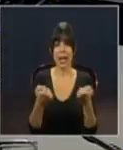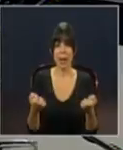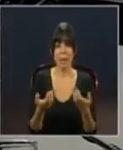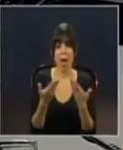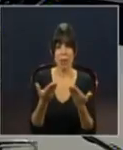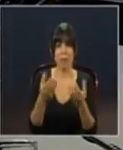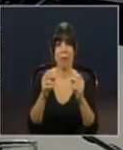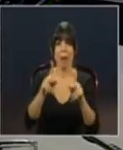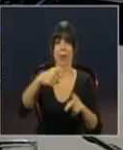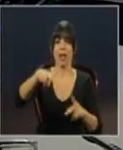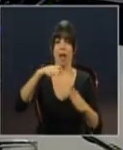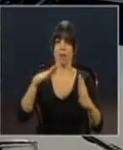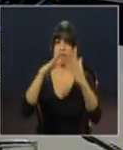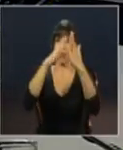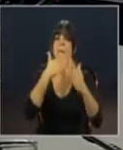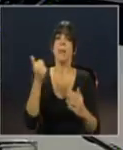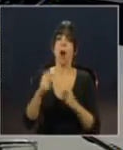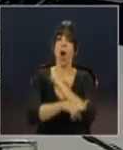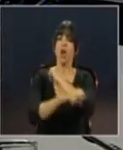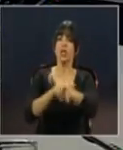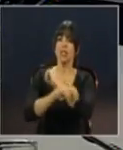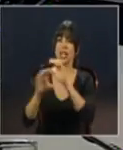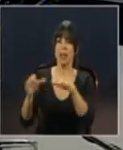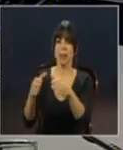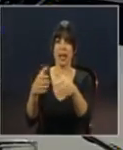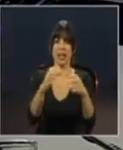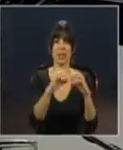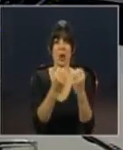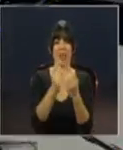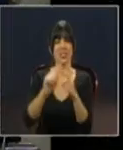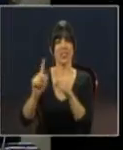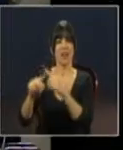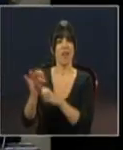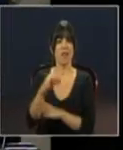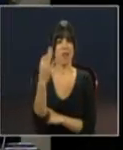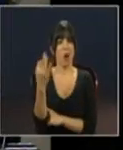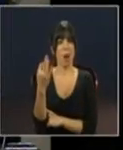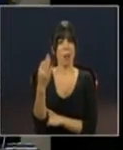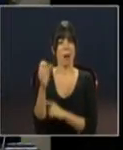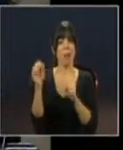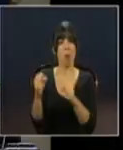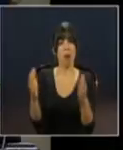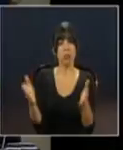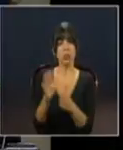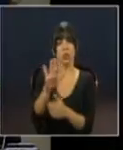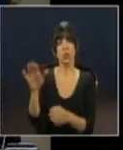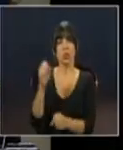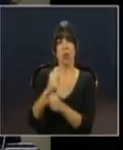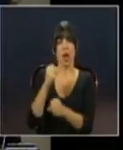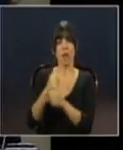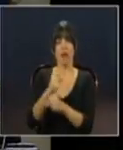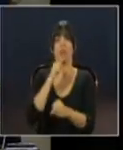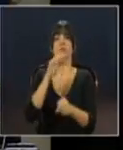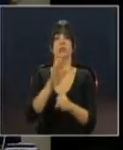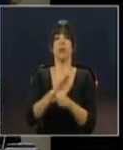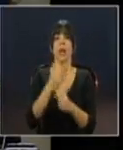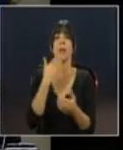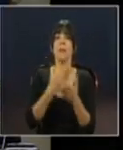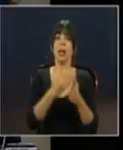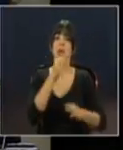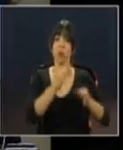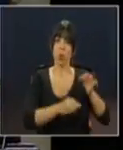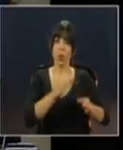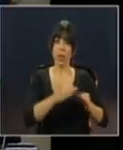permitan enfrentar mejor al crimen organizado en todas sus formas y que potencien su labor como garante de los bienes